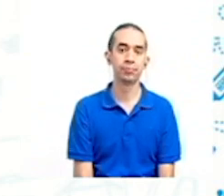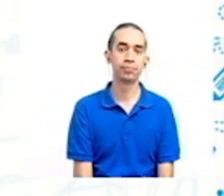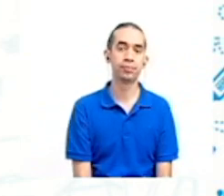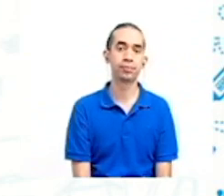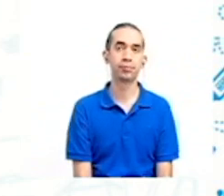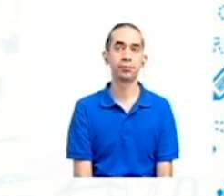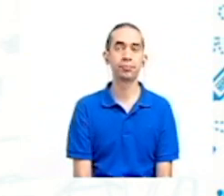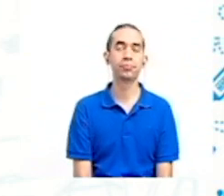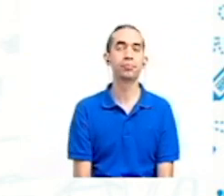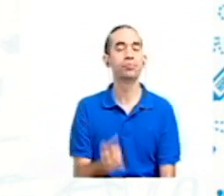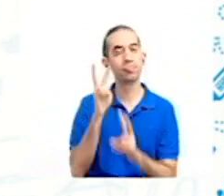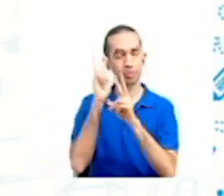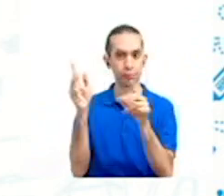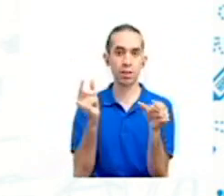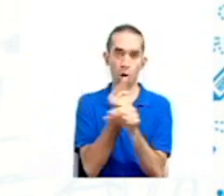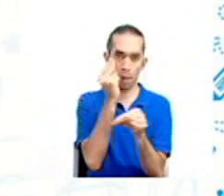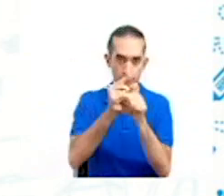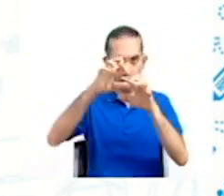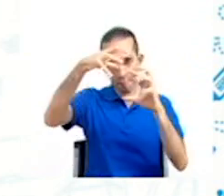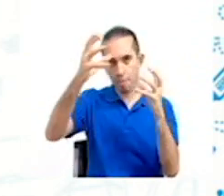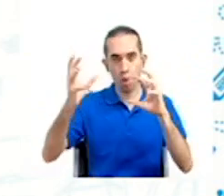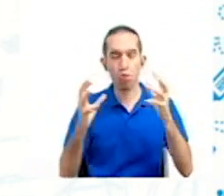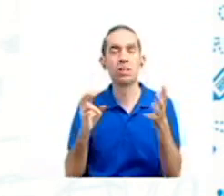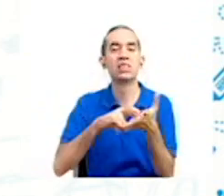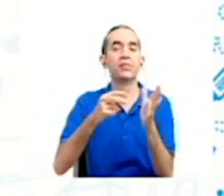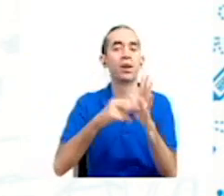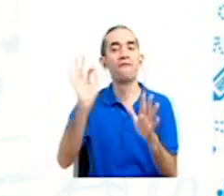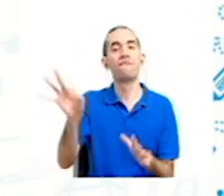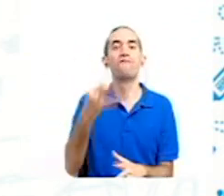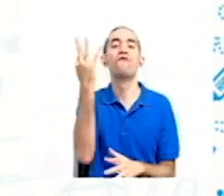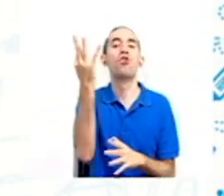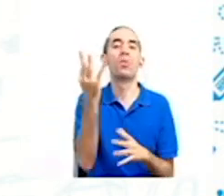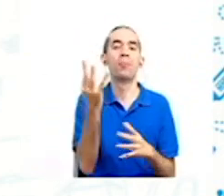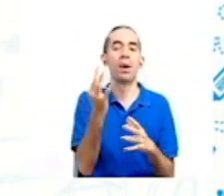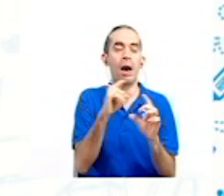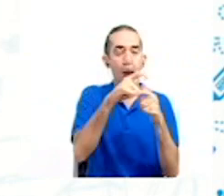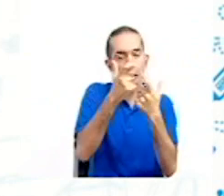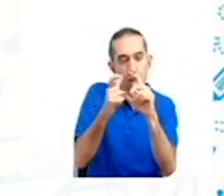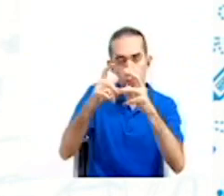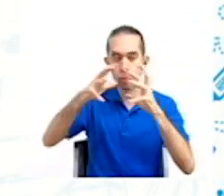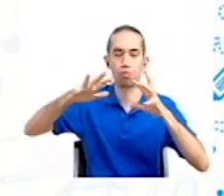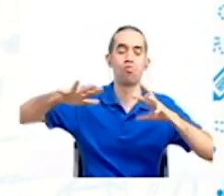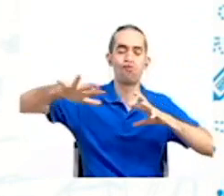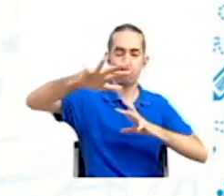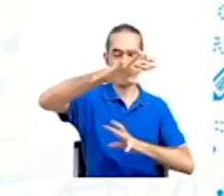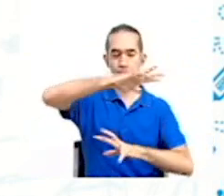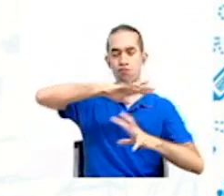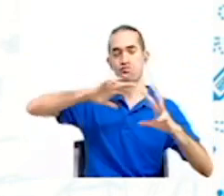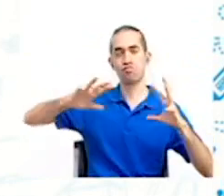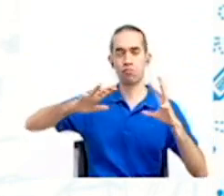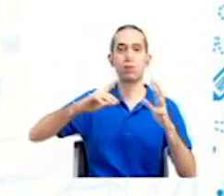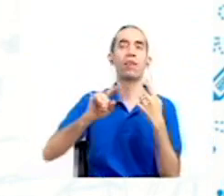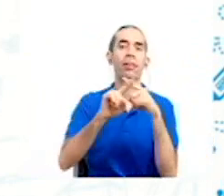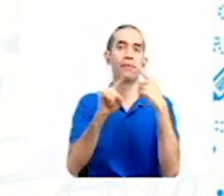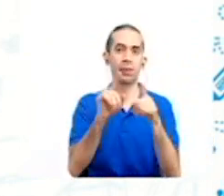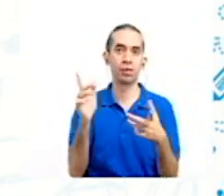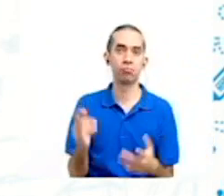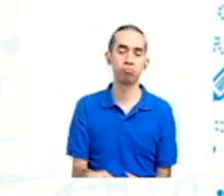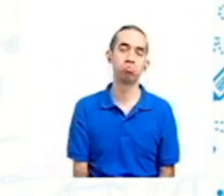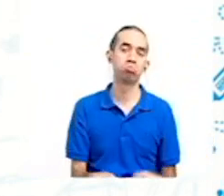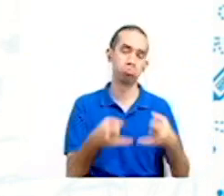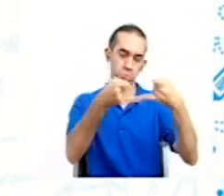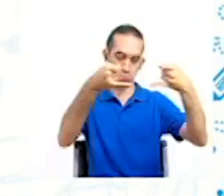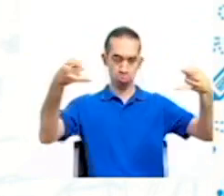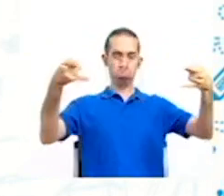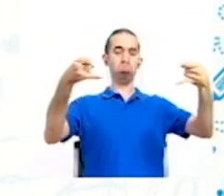Ok, dentro de la geometría molecular es la forma en la que se organizan los átomos en el espacio. Hay varios tipos. La